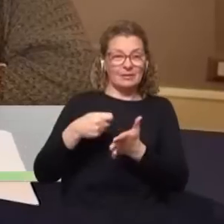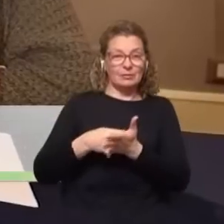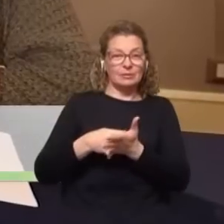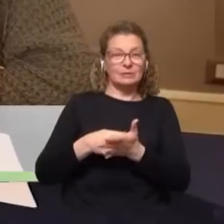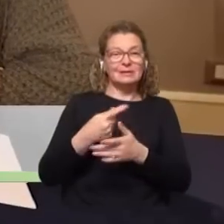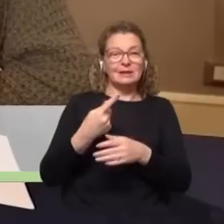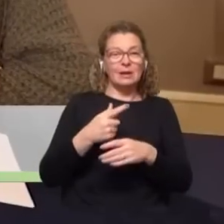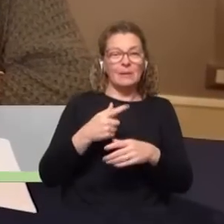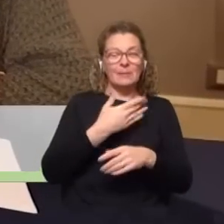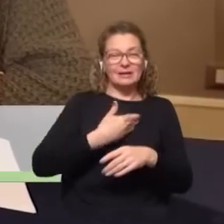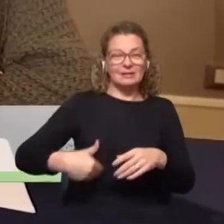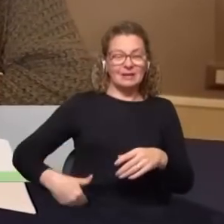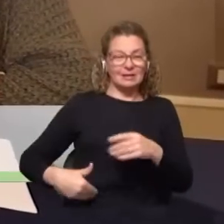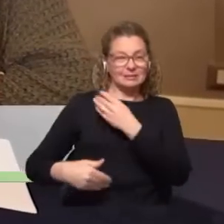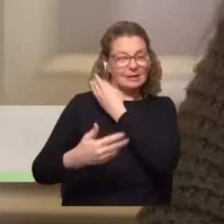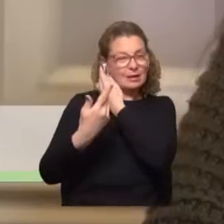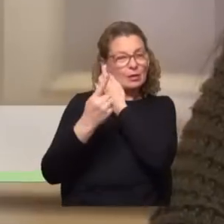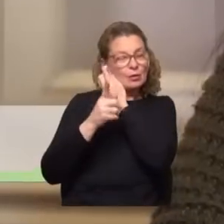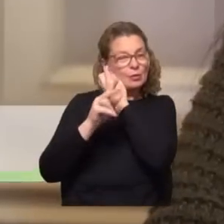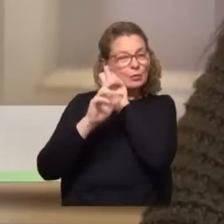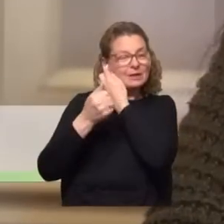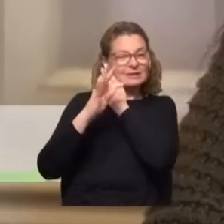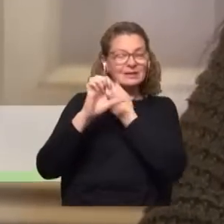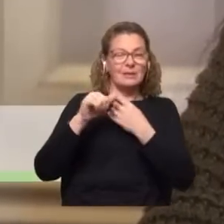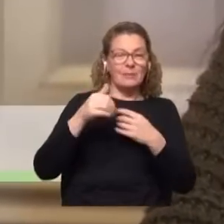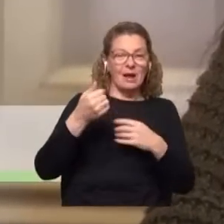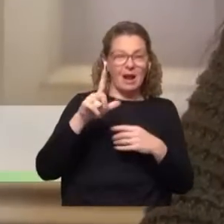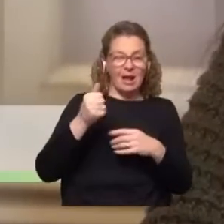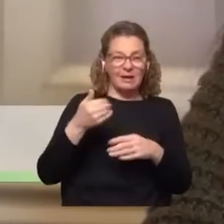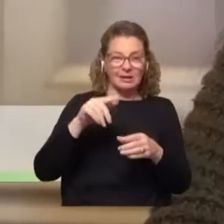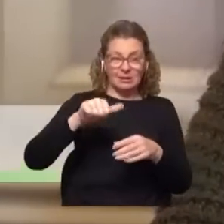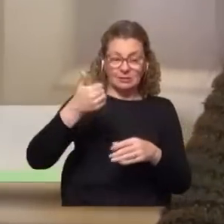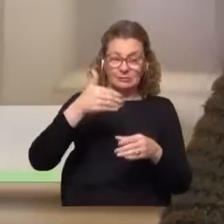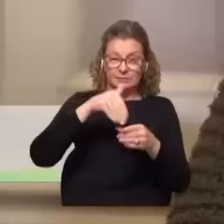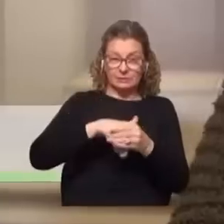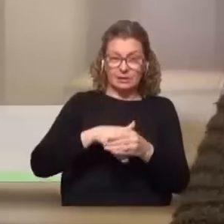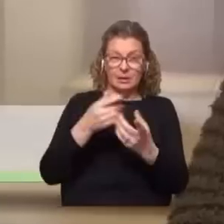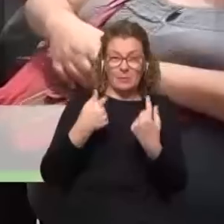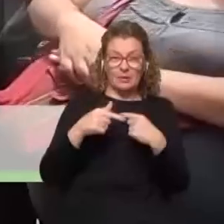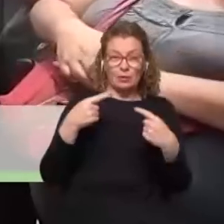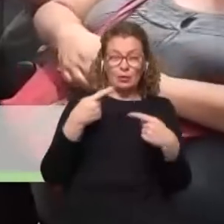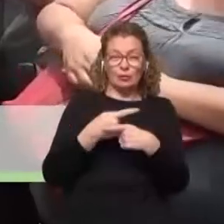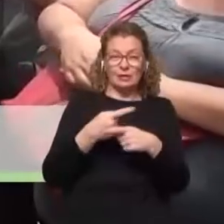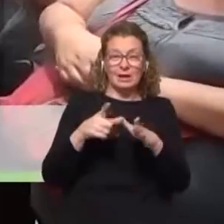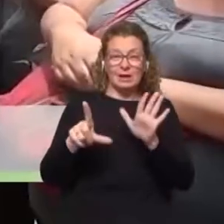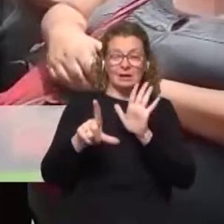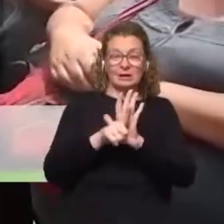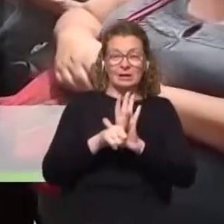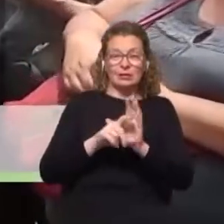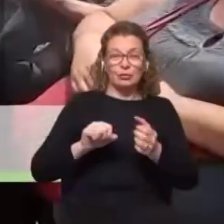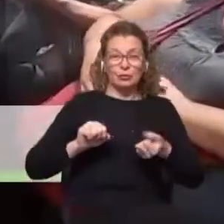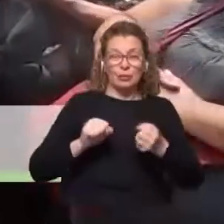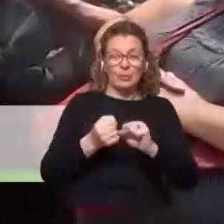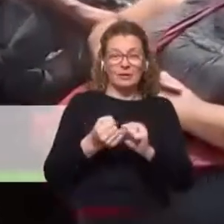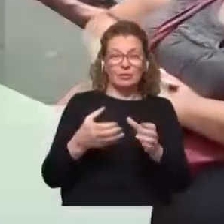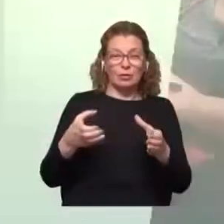electo de Guatemala Bernardo Arévalo fue proclamado formalmente ganador de los comicios pero anunció acciones legales para revertir la suspensión temporal